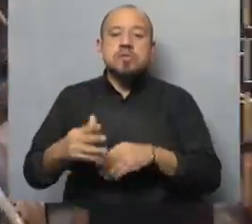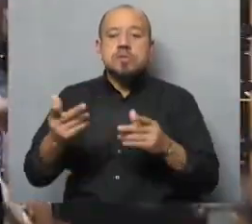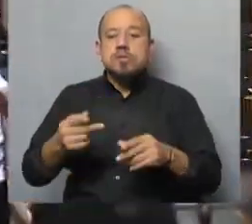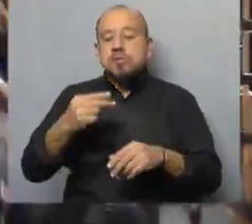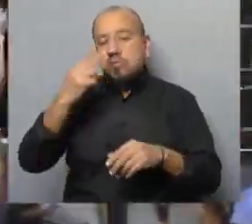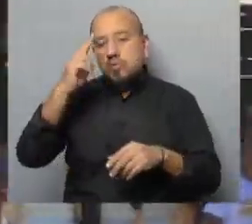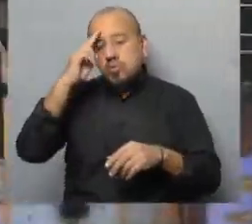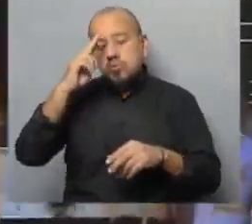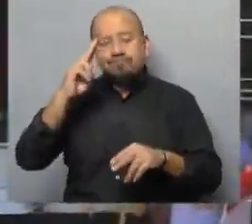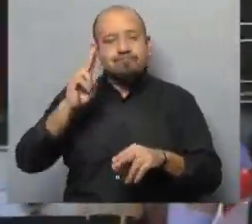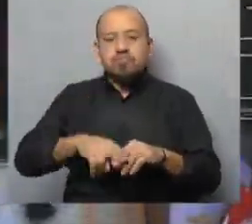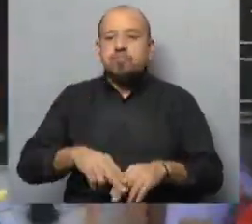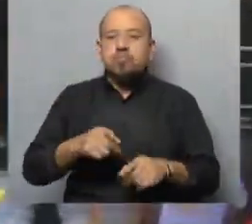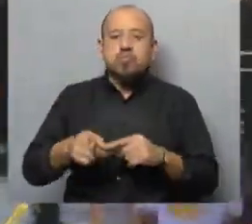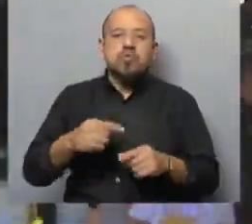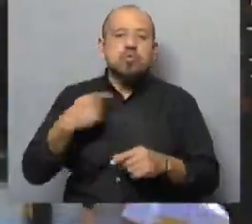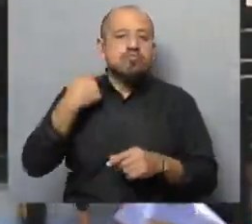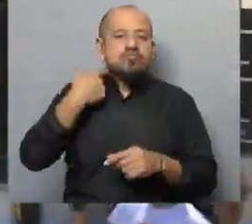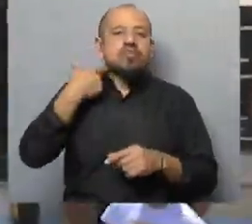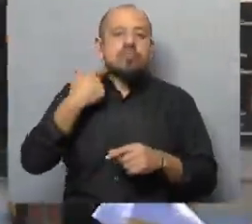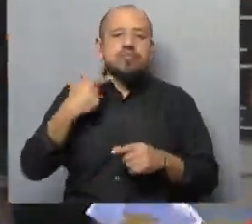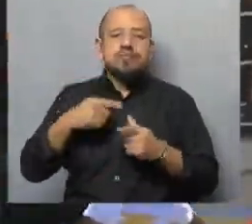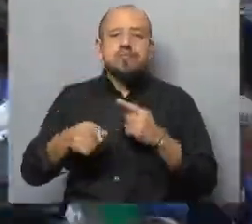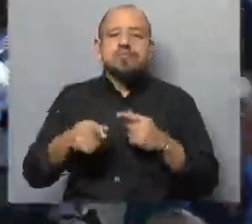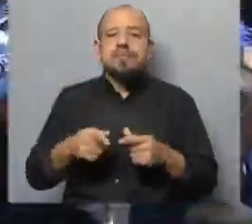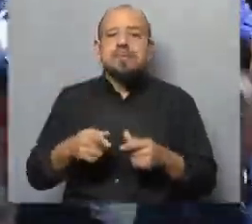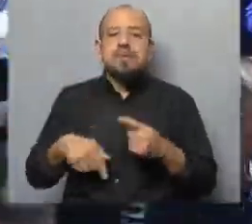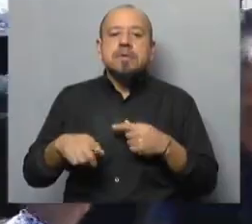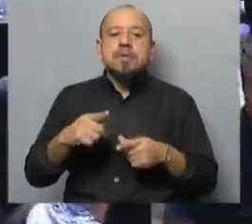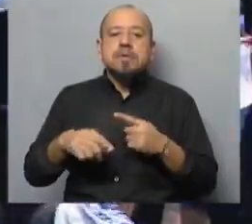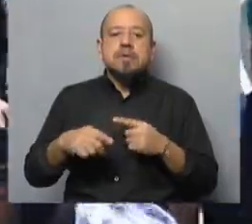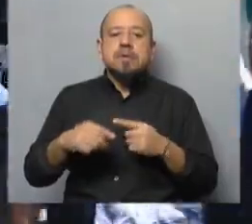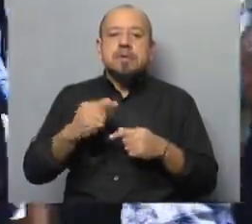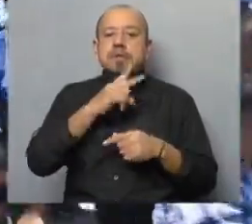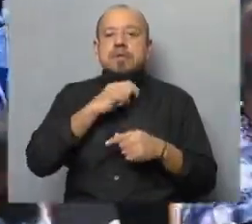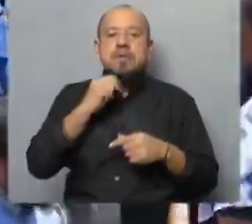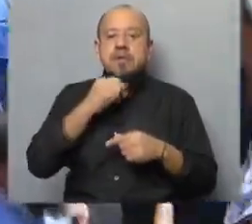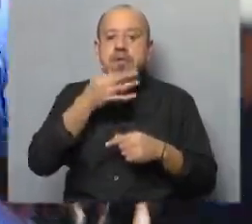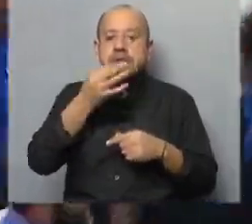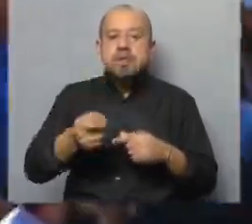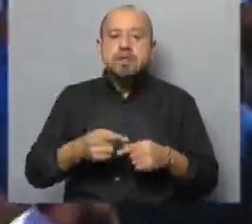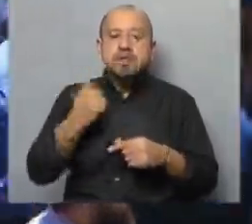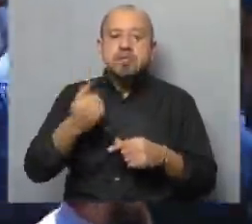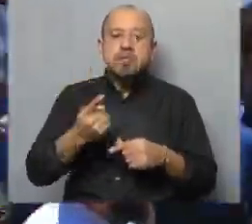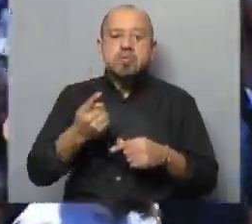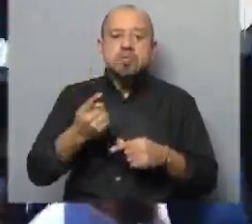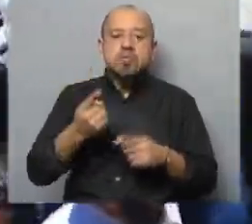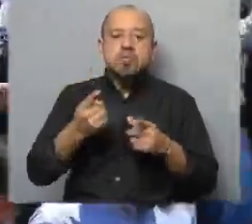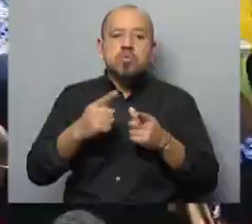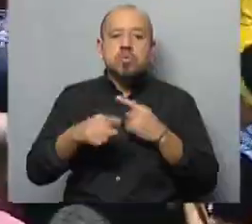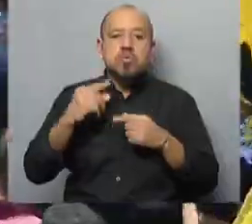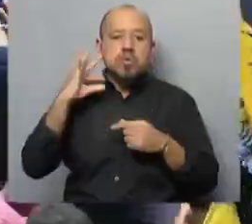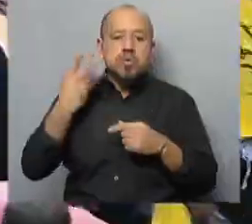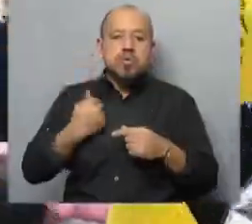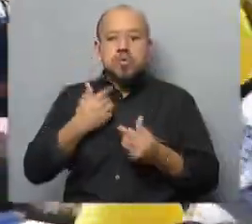hospitalizado por una herida de gravedad en el cuello en un comunicado el ejército de israel justificó que uno de los palestinos que viajaban en el auto